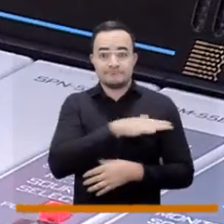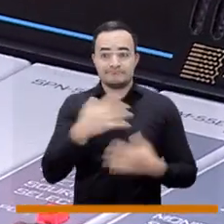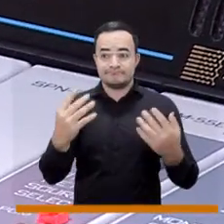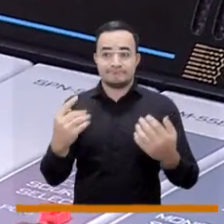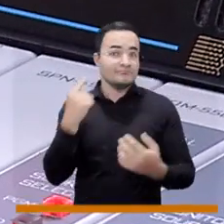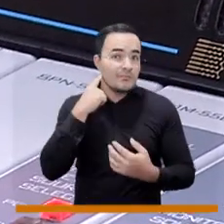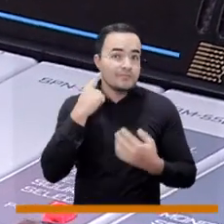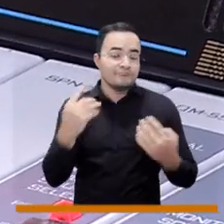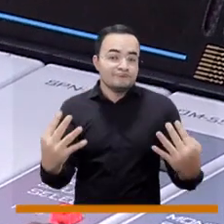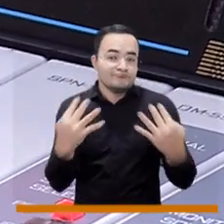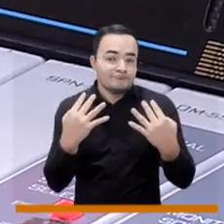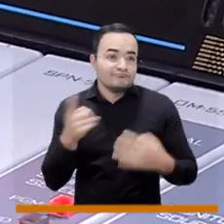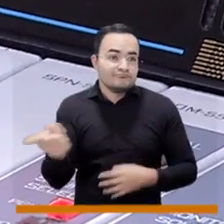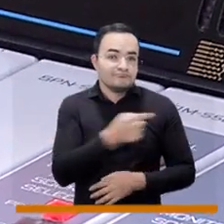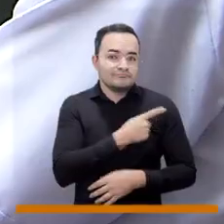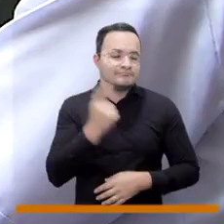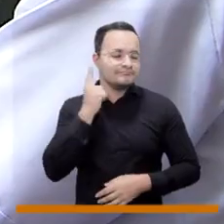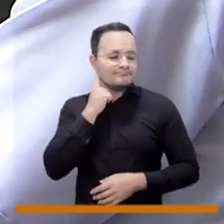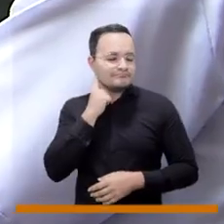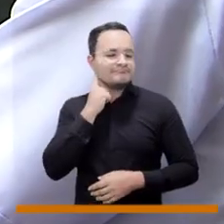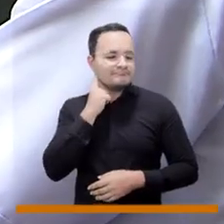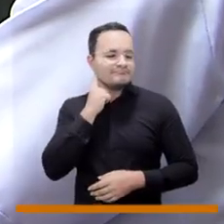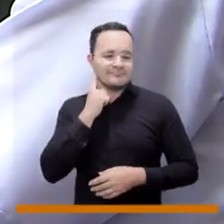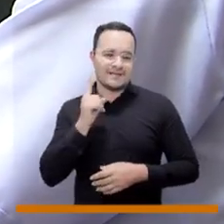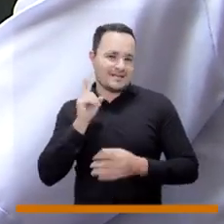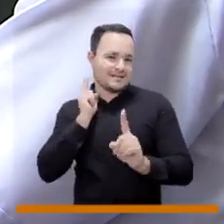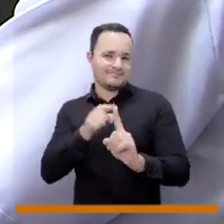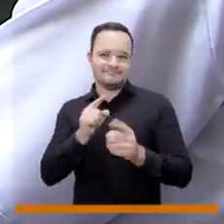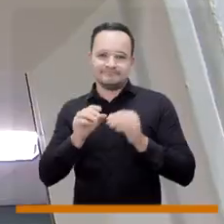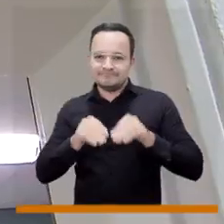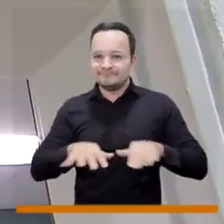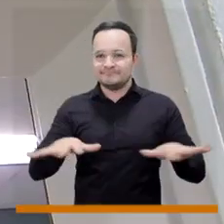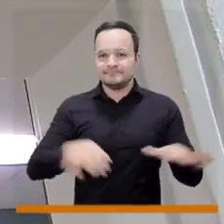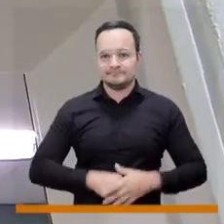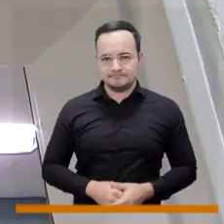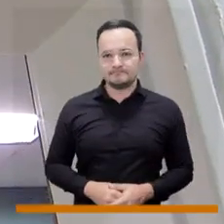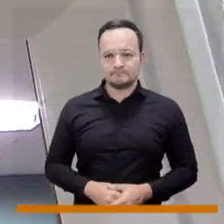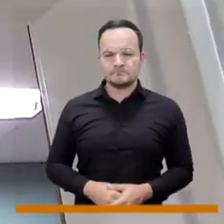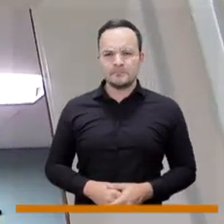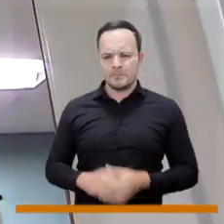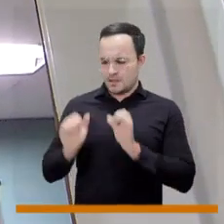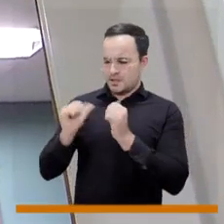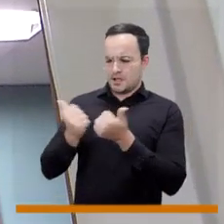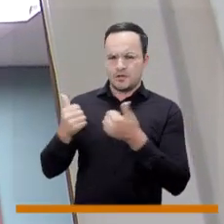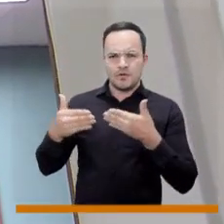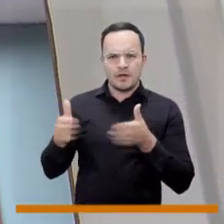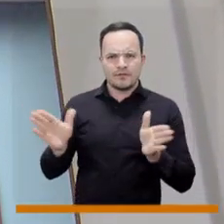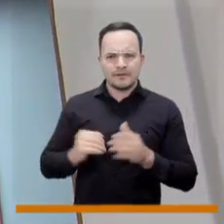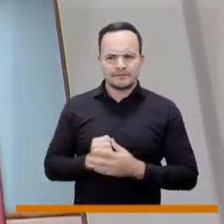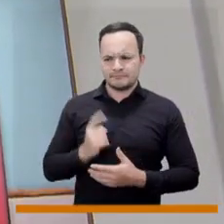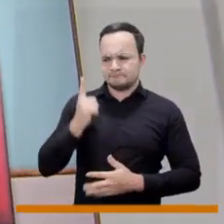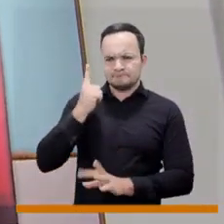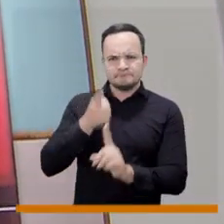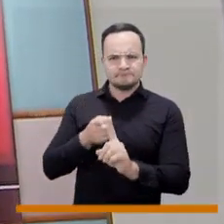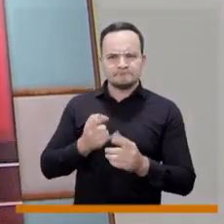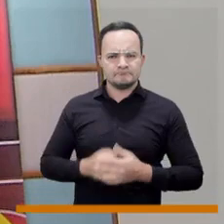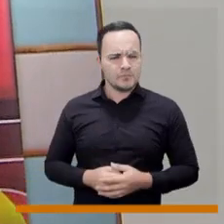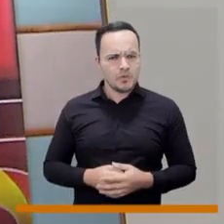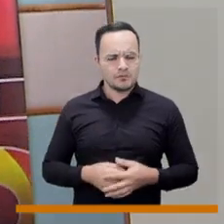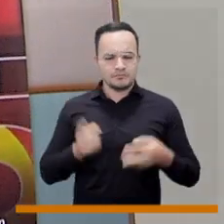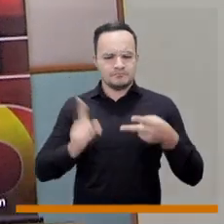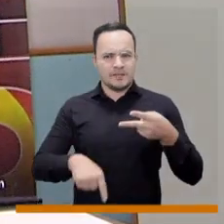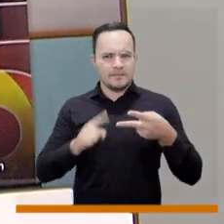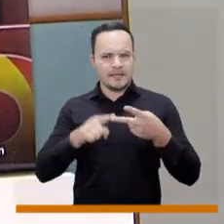que de manera muy especial nos escuchan y nos siguen. Y no solamente un aula abierta, es también una misión